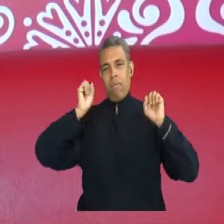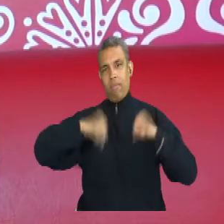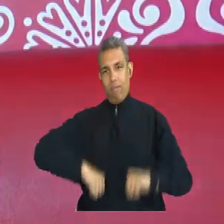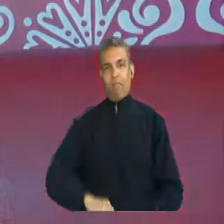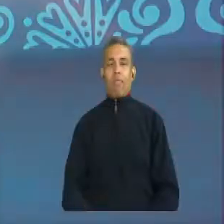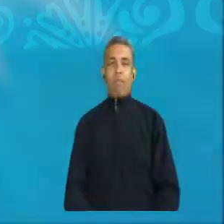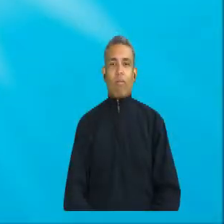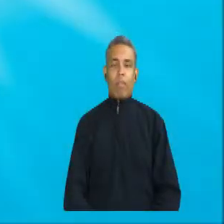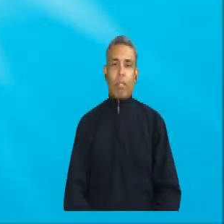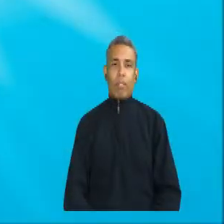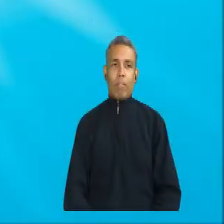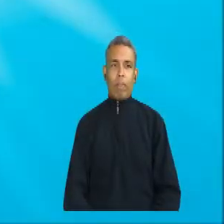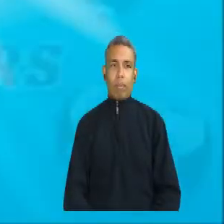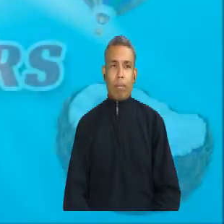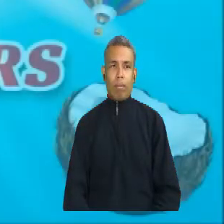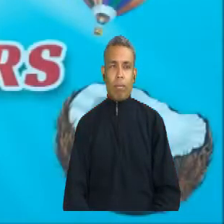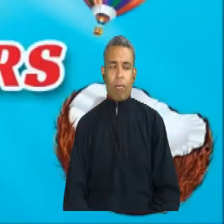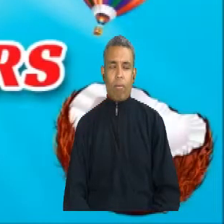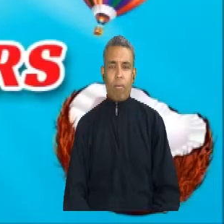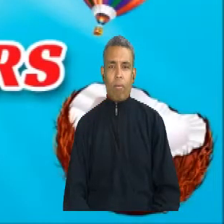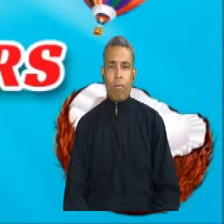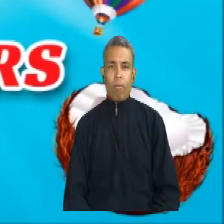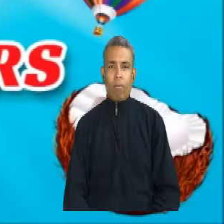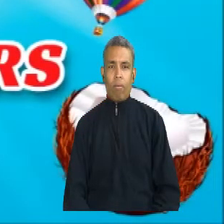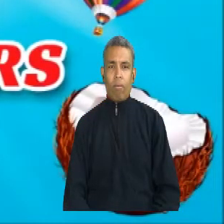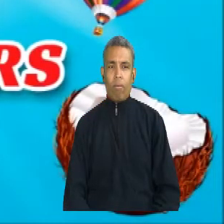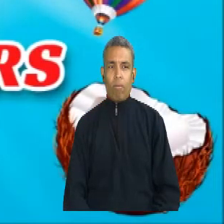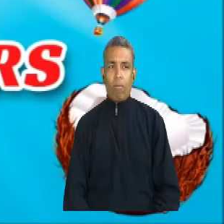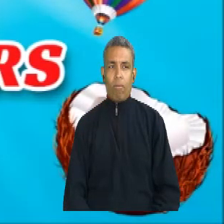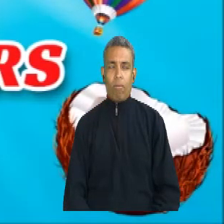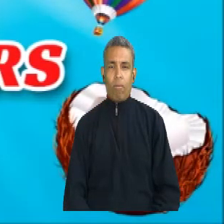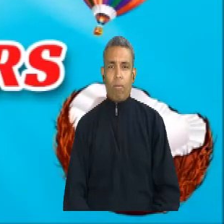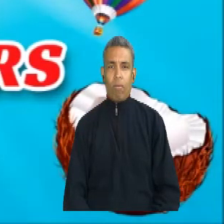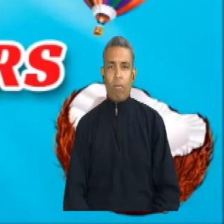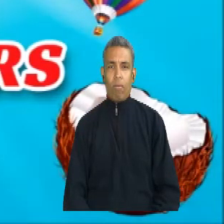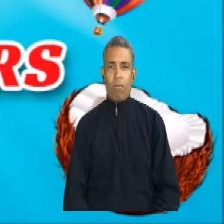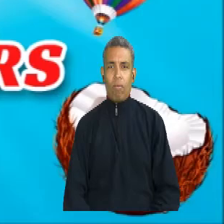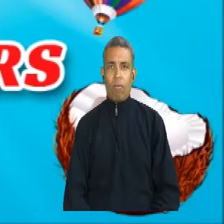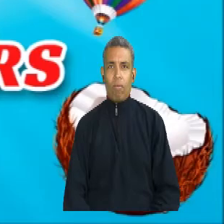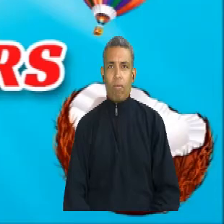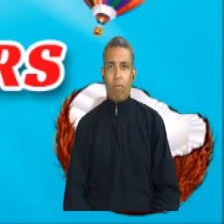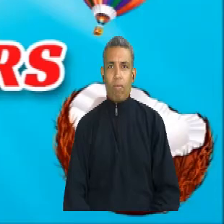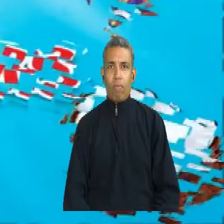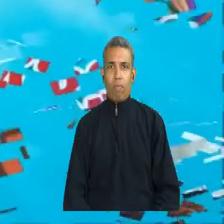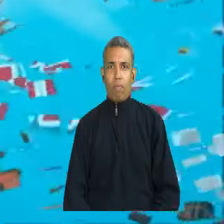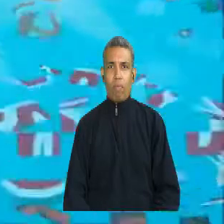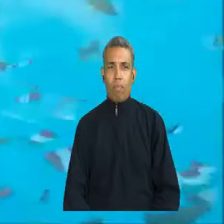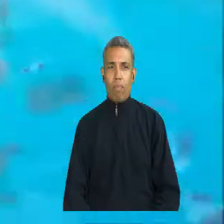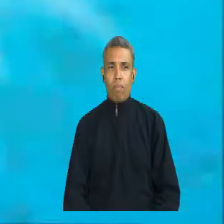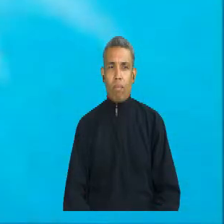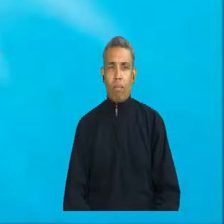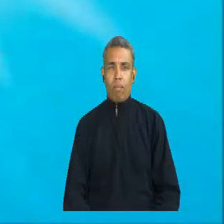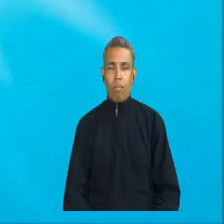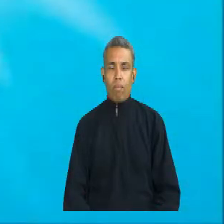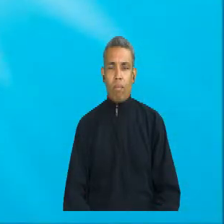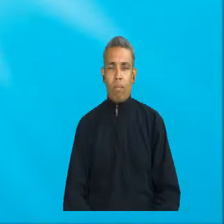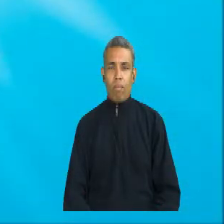manera. En esta nueva temporada, desconéctate con los planes que Proyectos Tours trae para ti. Santa